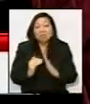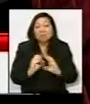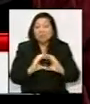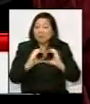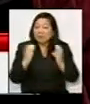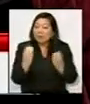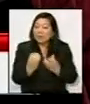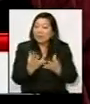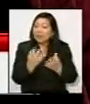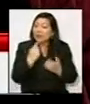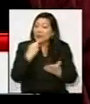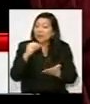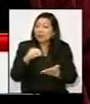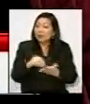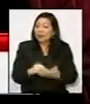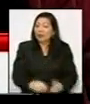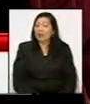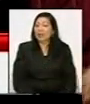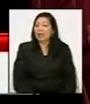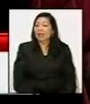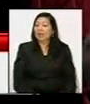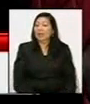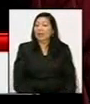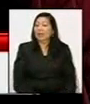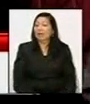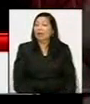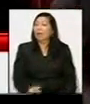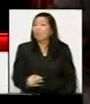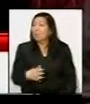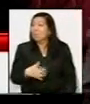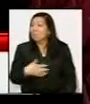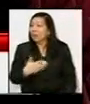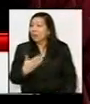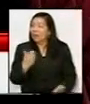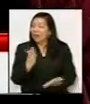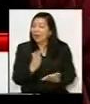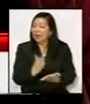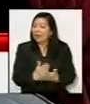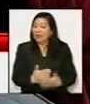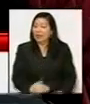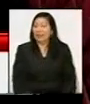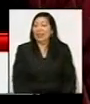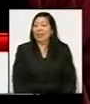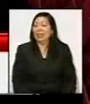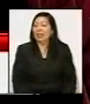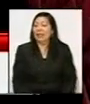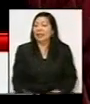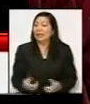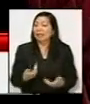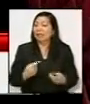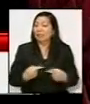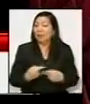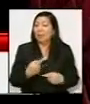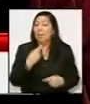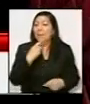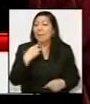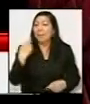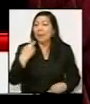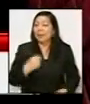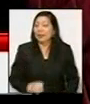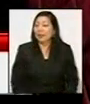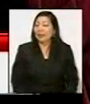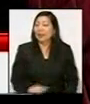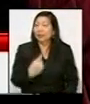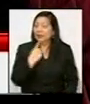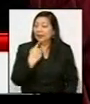adquiridos es hacernos adversarios se puede por infracción a la constitución se puede deshacer real desarrollo político lo digo en